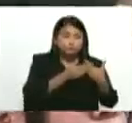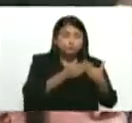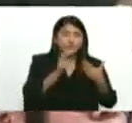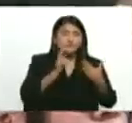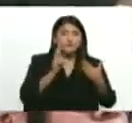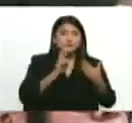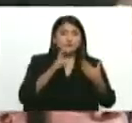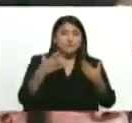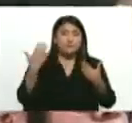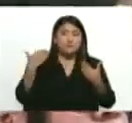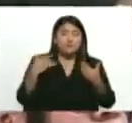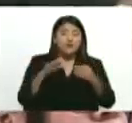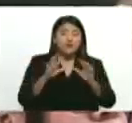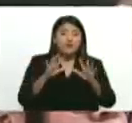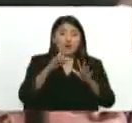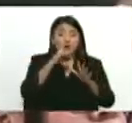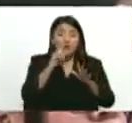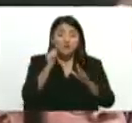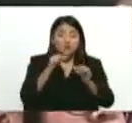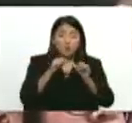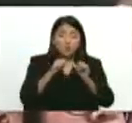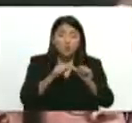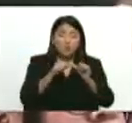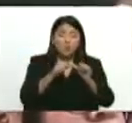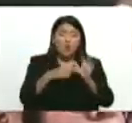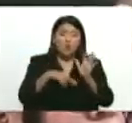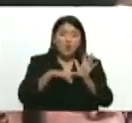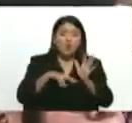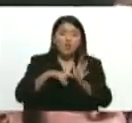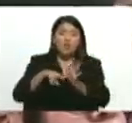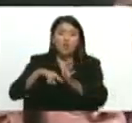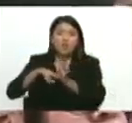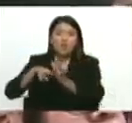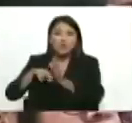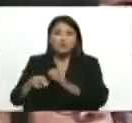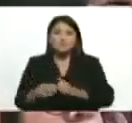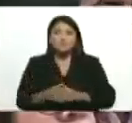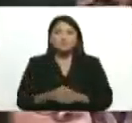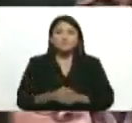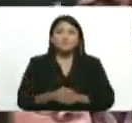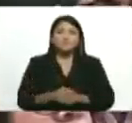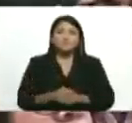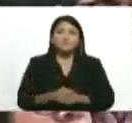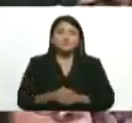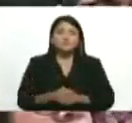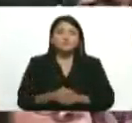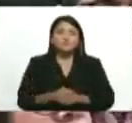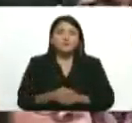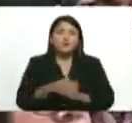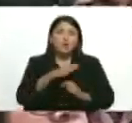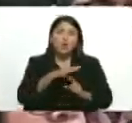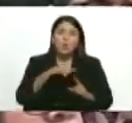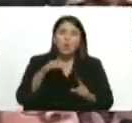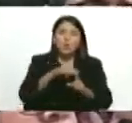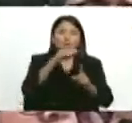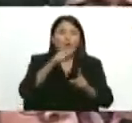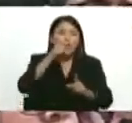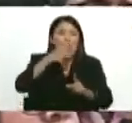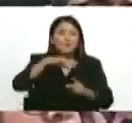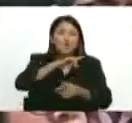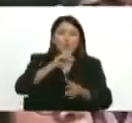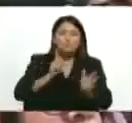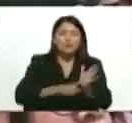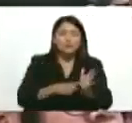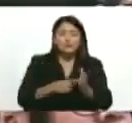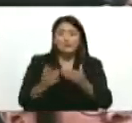implementar en nuestro país y que lo peor de todo esto es que es contra todo un pueblo independientemente de su